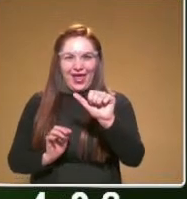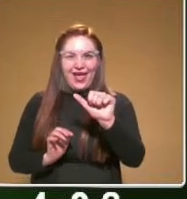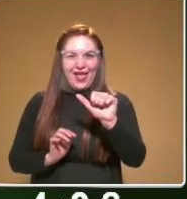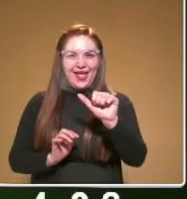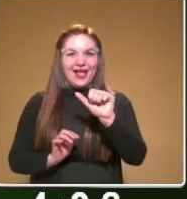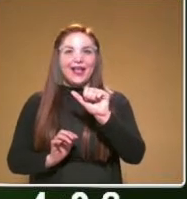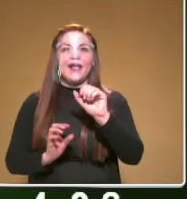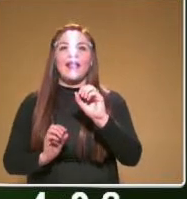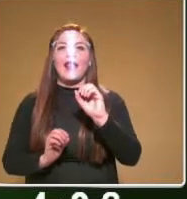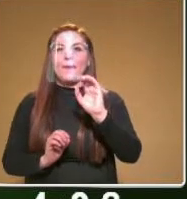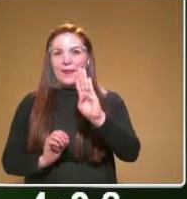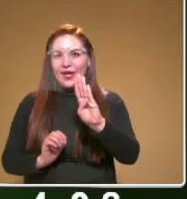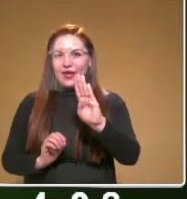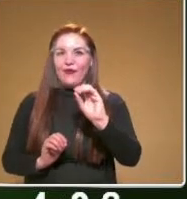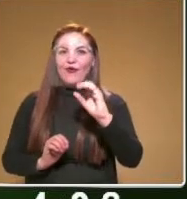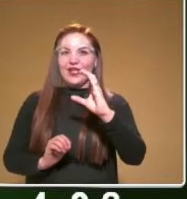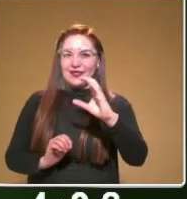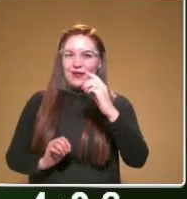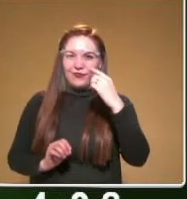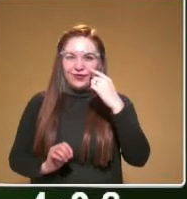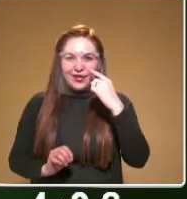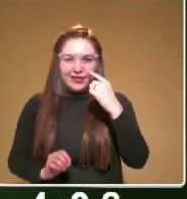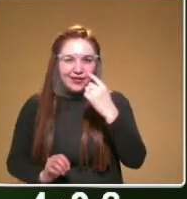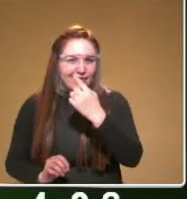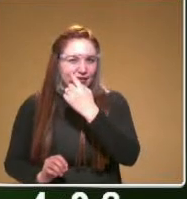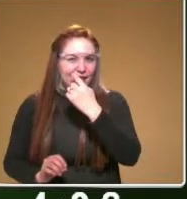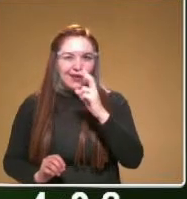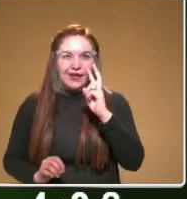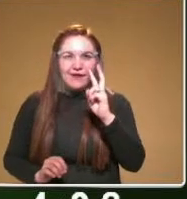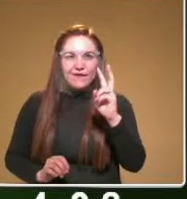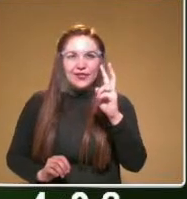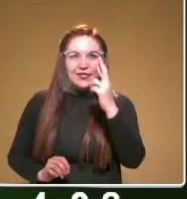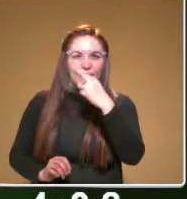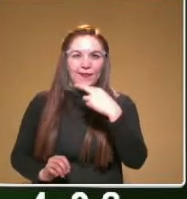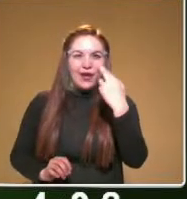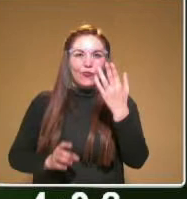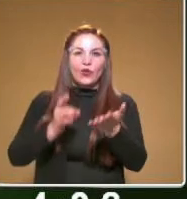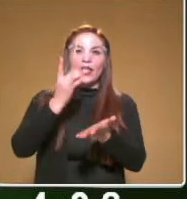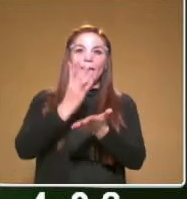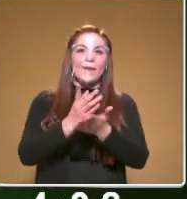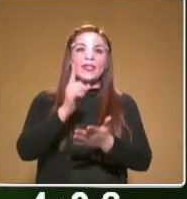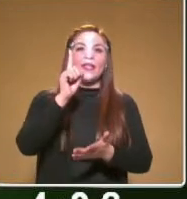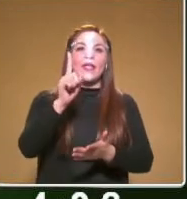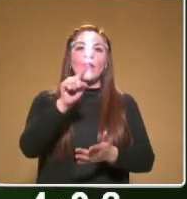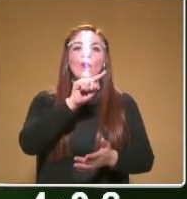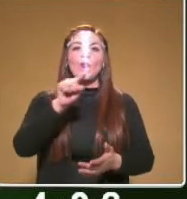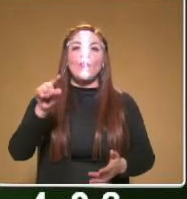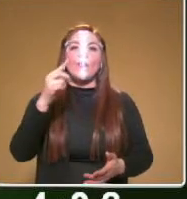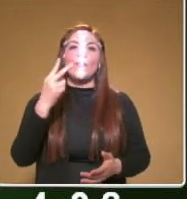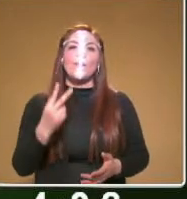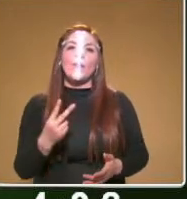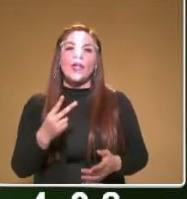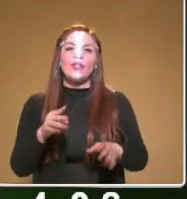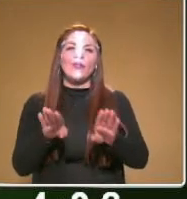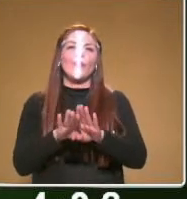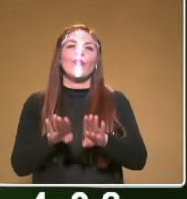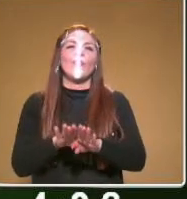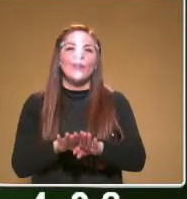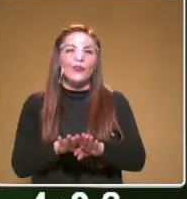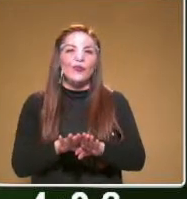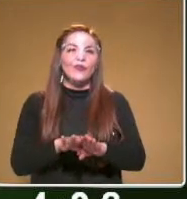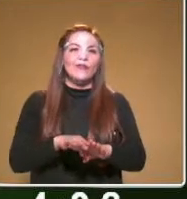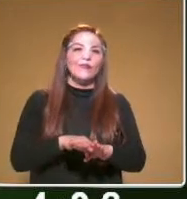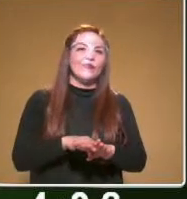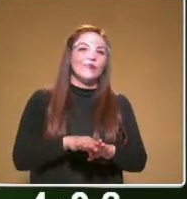B. Bueno, hay que recordar que en este caso está avanzando medio giro, o sea, la mitad de la vuelta